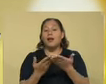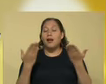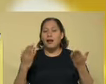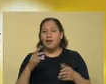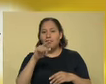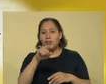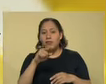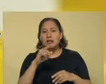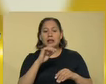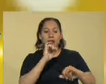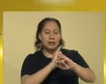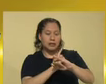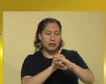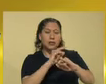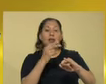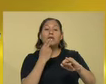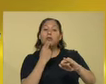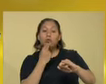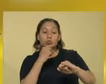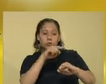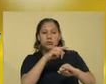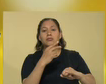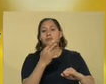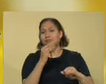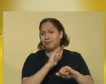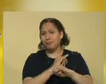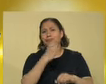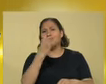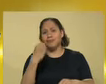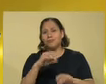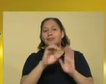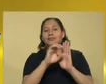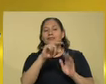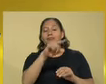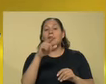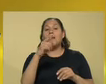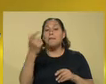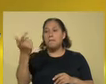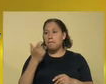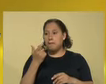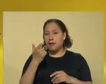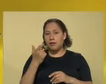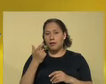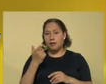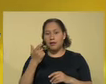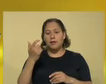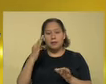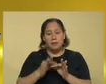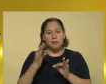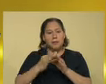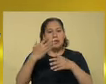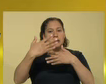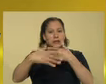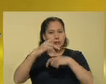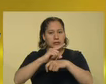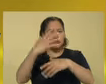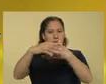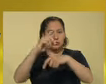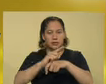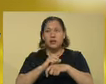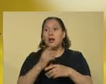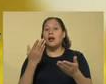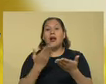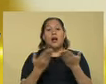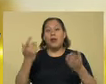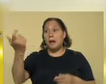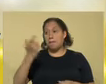nuestros servicios más básicos dependen del Internet. Por ejemplo, si a usted le pagan por nómina, que de hecho hoy en día a nadie ya le pagan